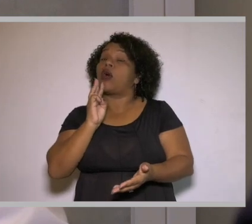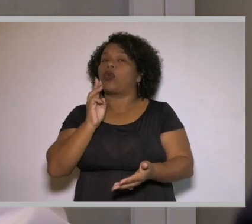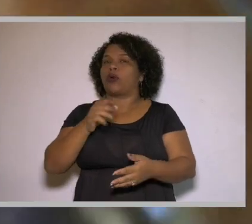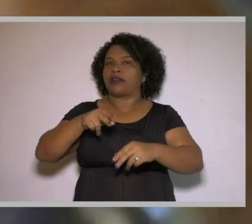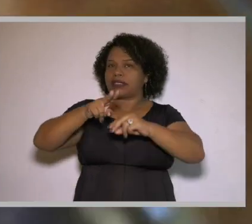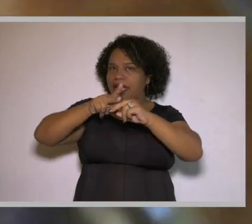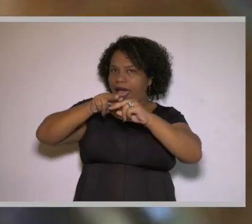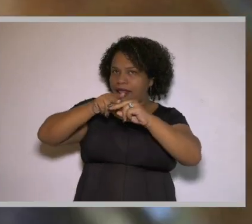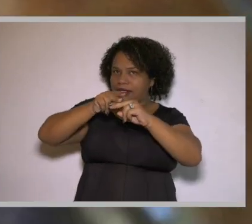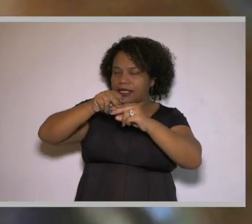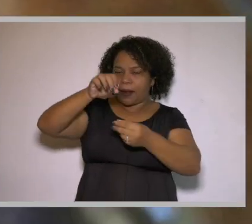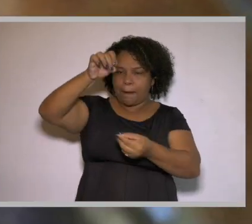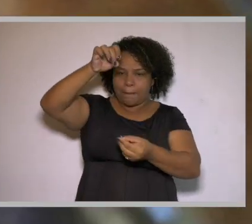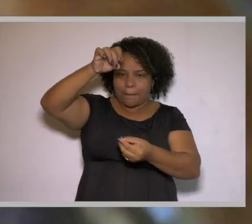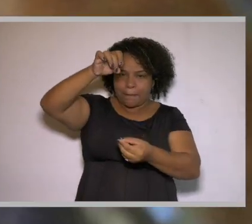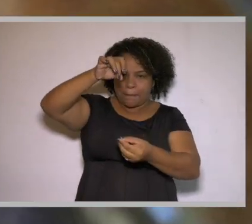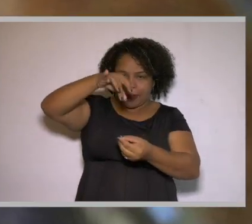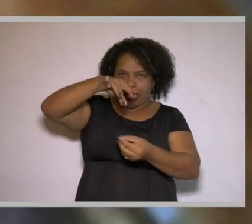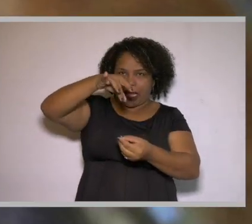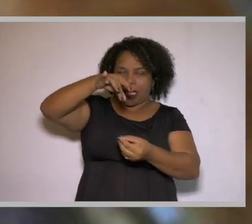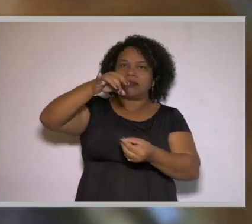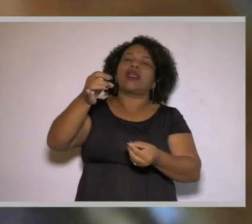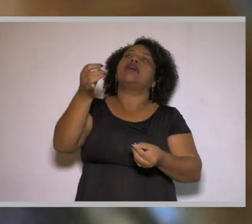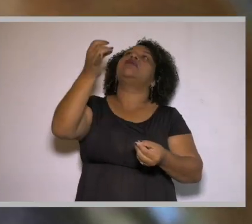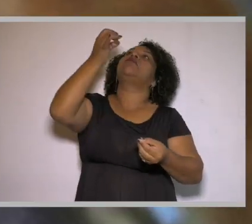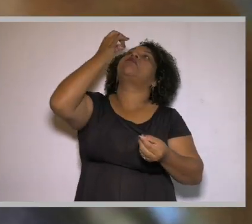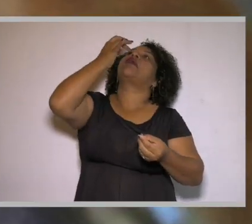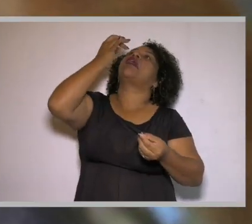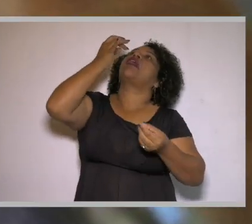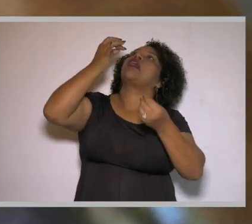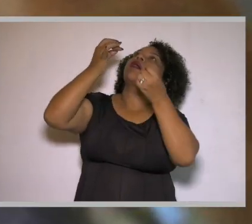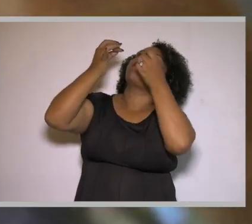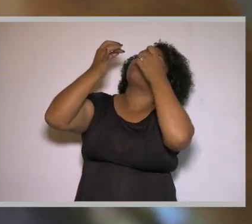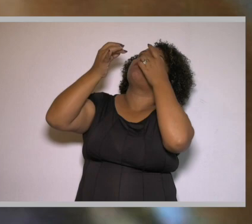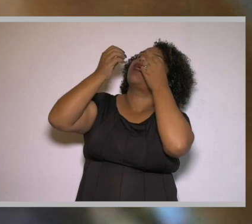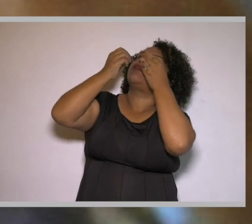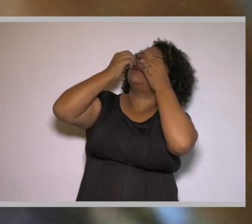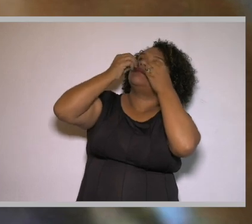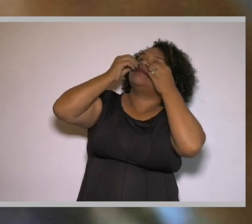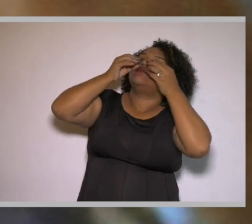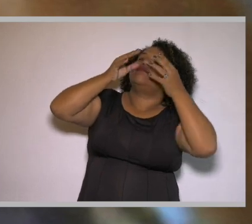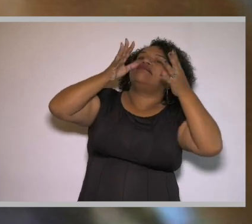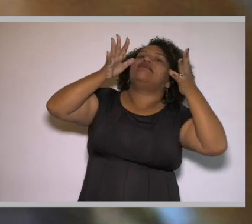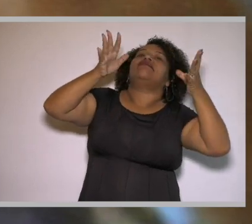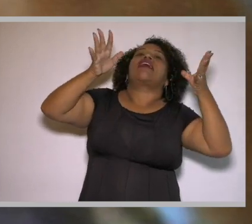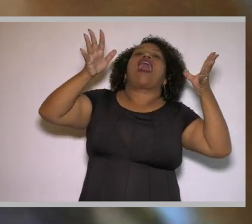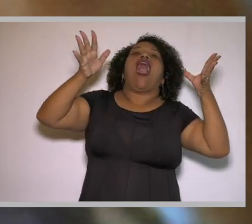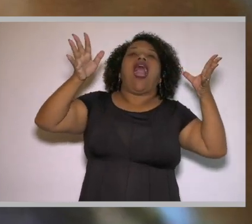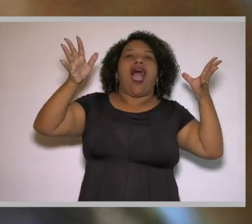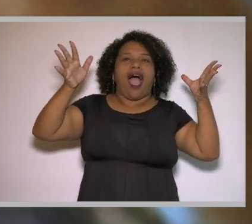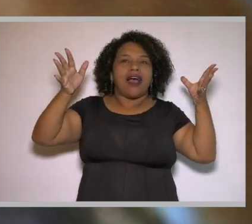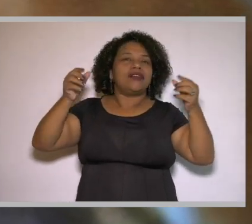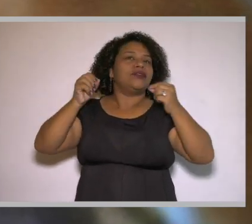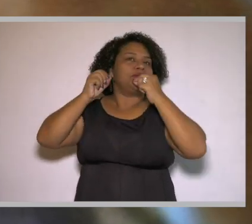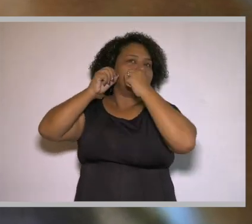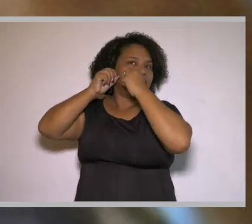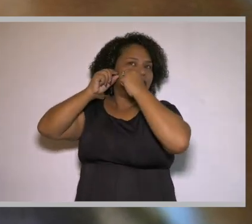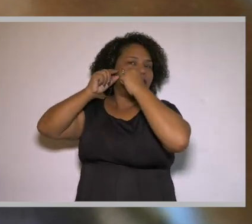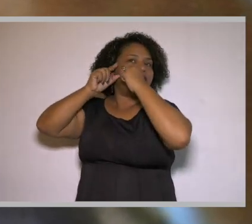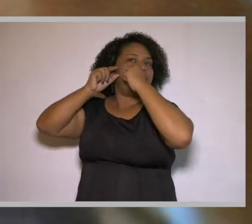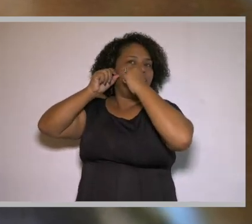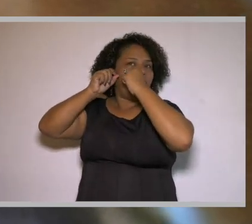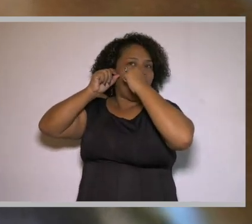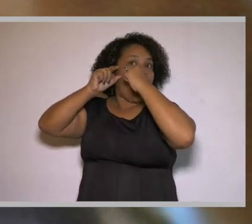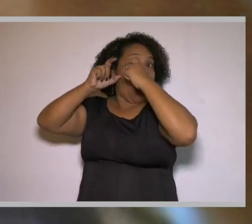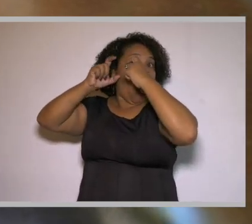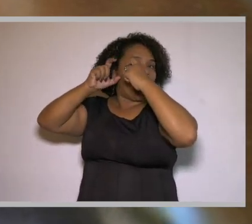agudice más. Entonces, evitar eso. En la casa, ¿qué se puede usar? Aguas de sal, aguas bien cargadas de sal, goteros,